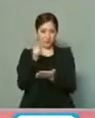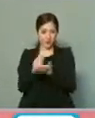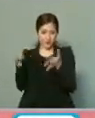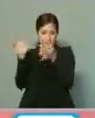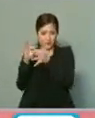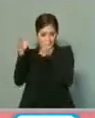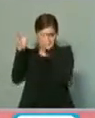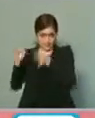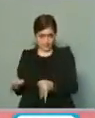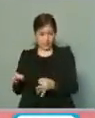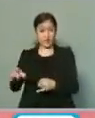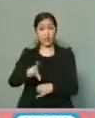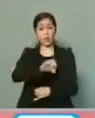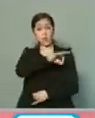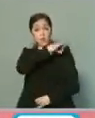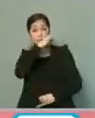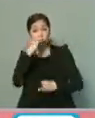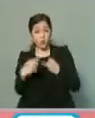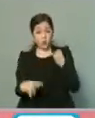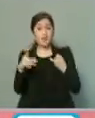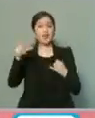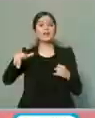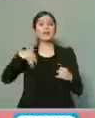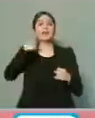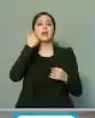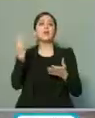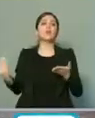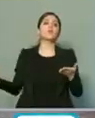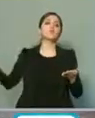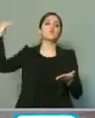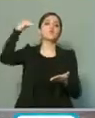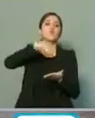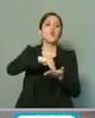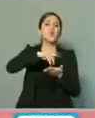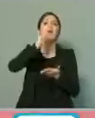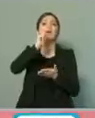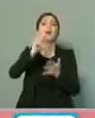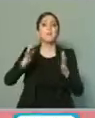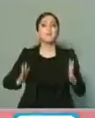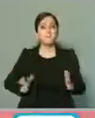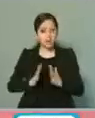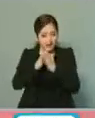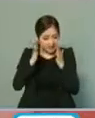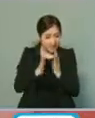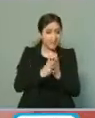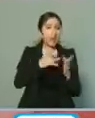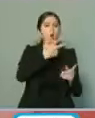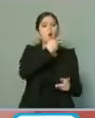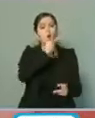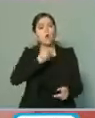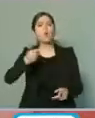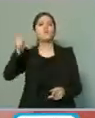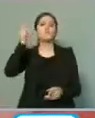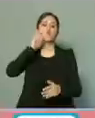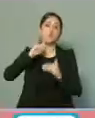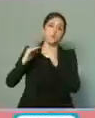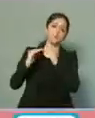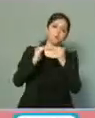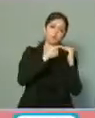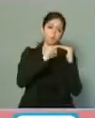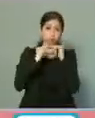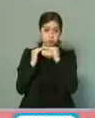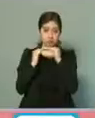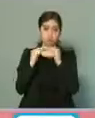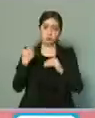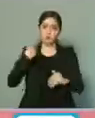las últimas ediciones, lo que se ha tratado de contemplar es también la participación en equidad de género, ¿no? De hombres y de mujeres. Esto me parece